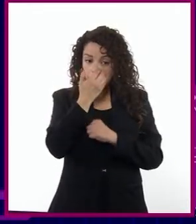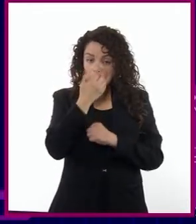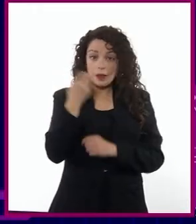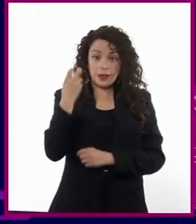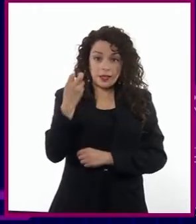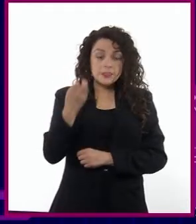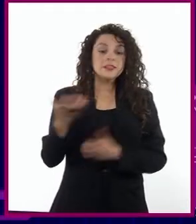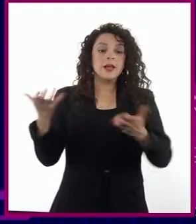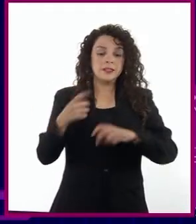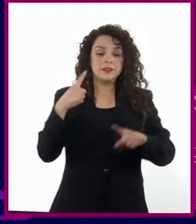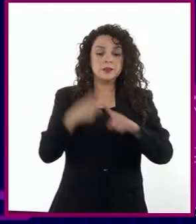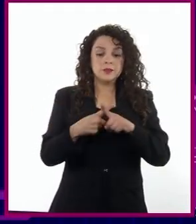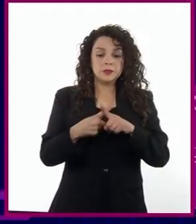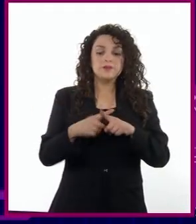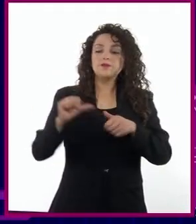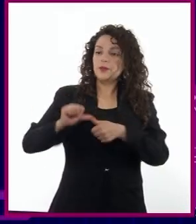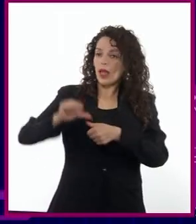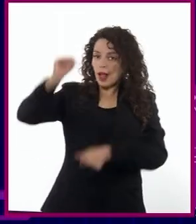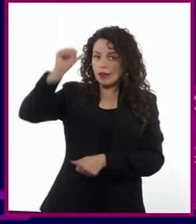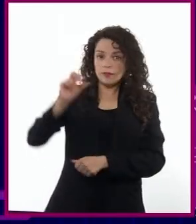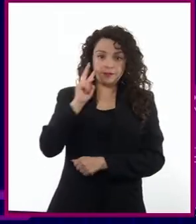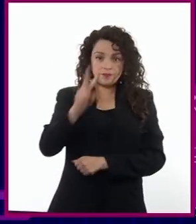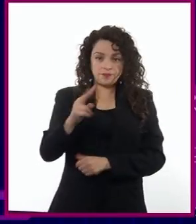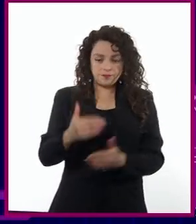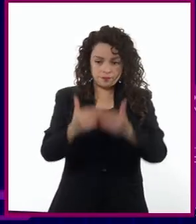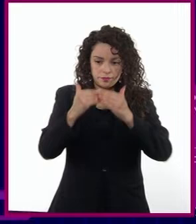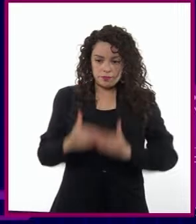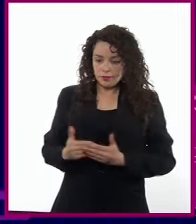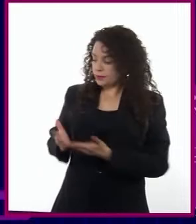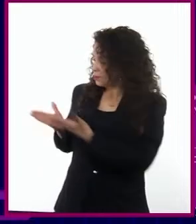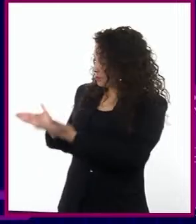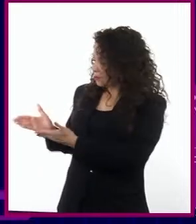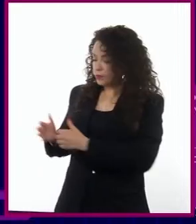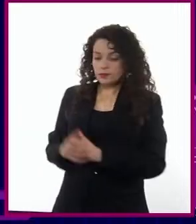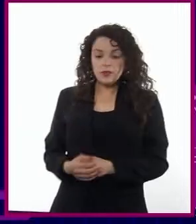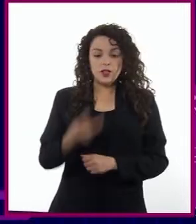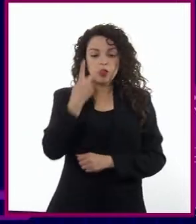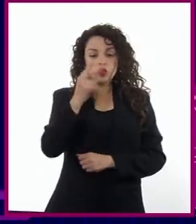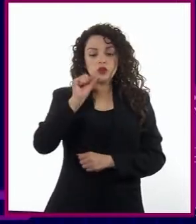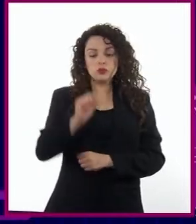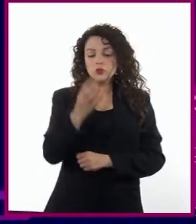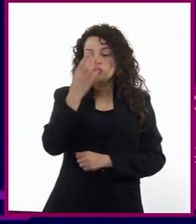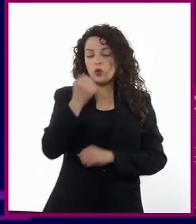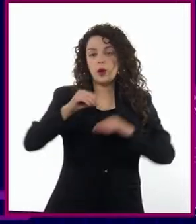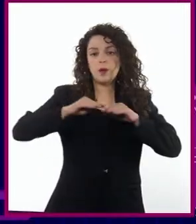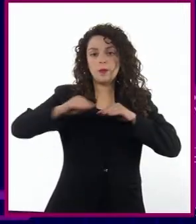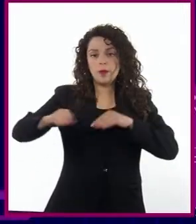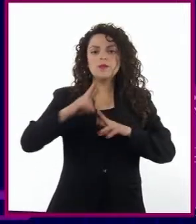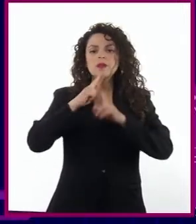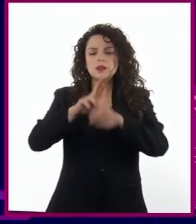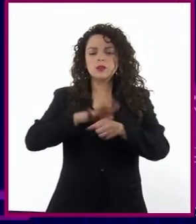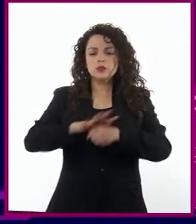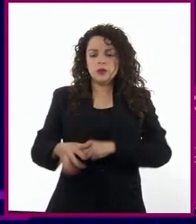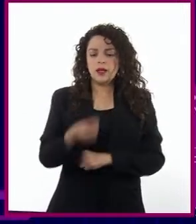la multiplicamos por la altura, que es de 2.9 metros, obteniendo la cantidad de